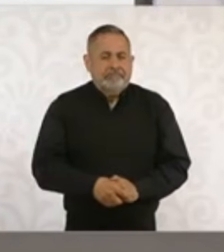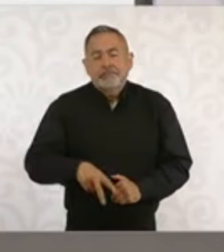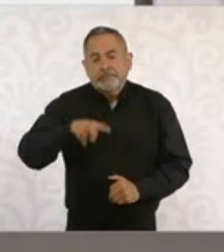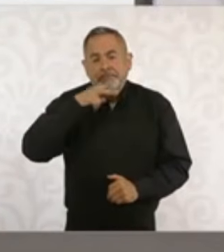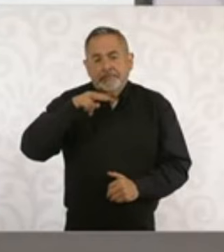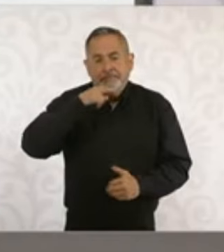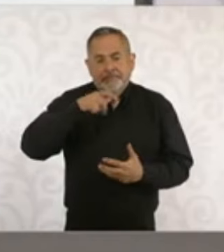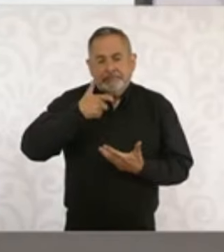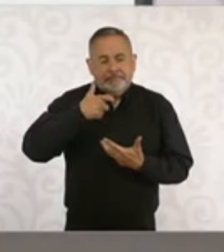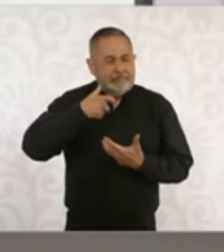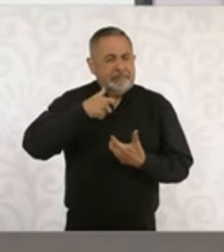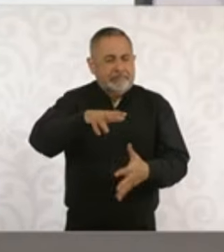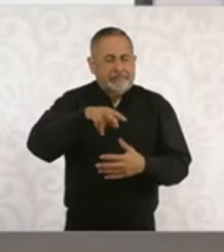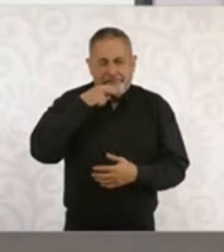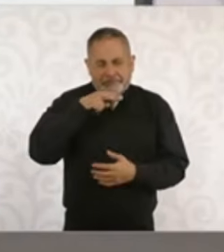Aguinaldo.